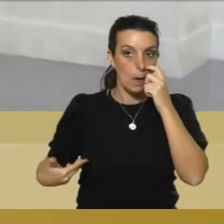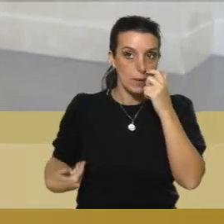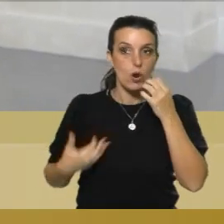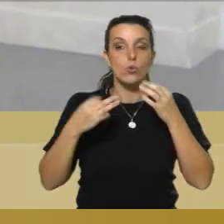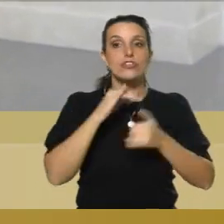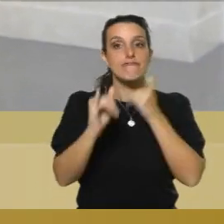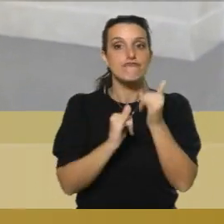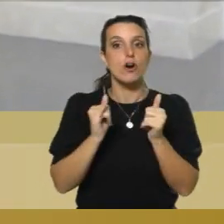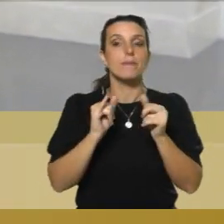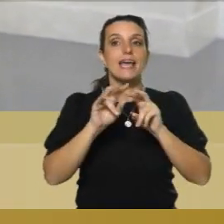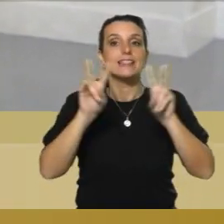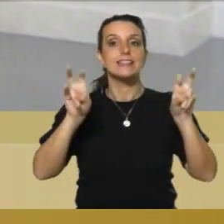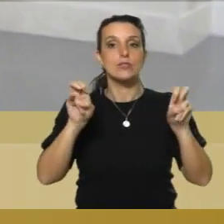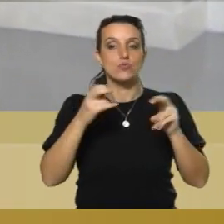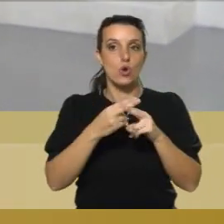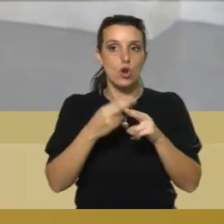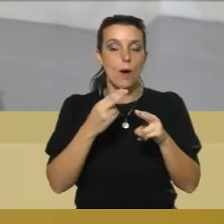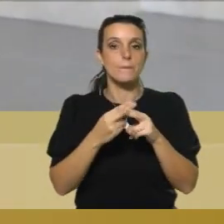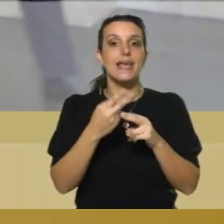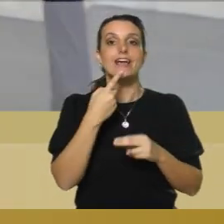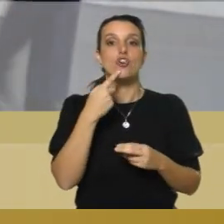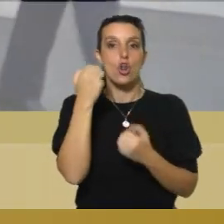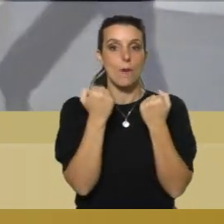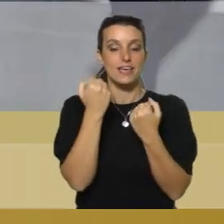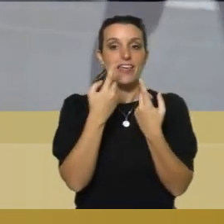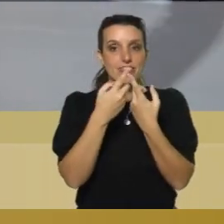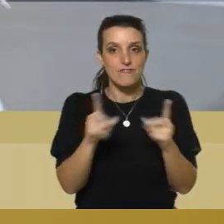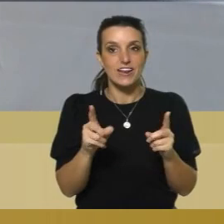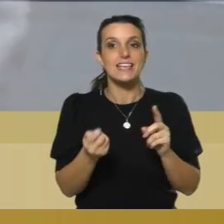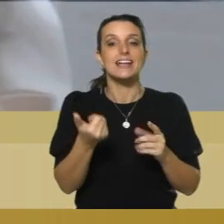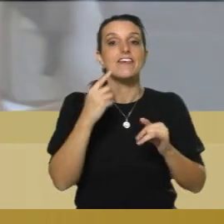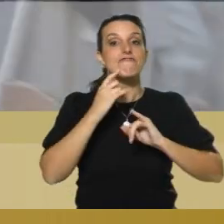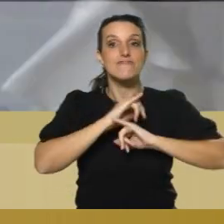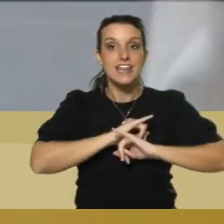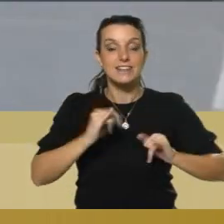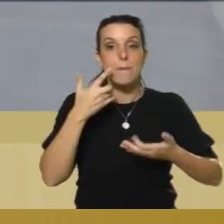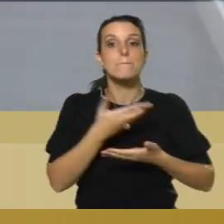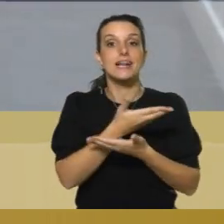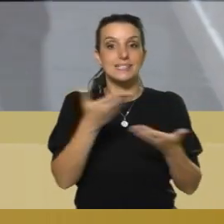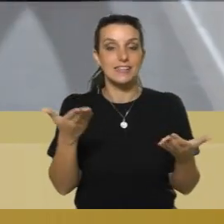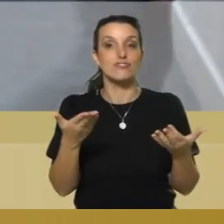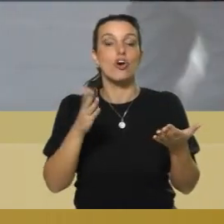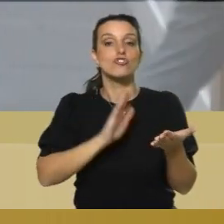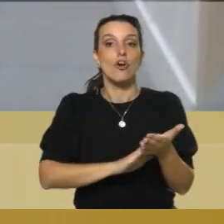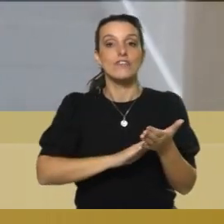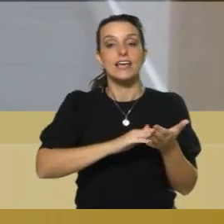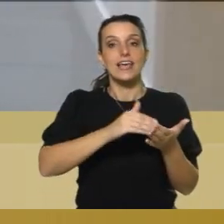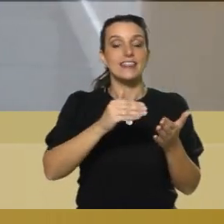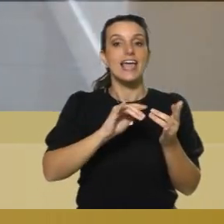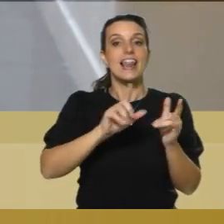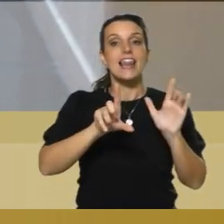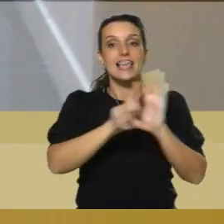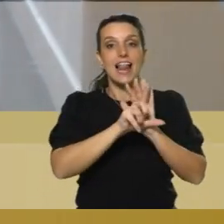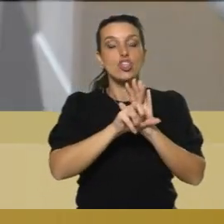con un informe titulado una política económica diferente y lo acaba de finalizar la presentación ante los legisladores de la comisión